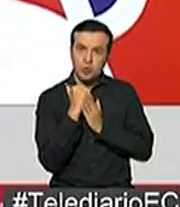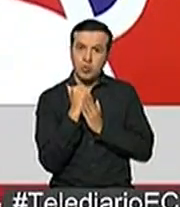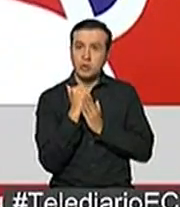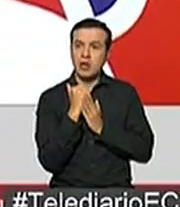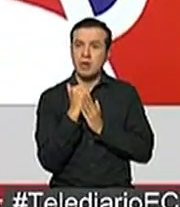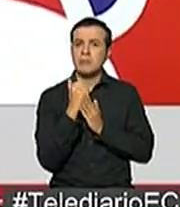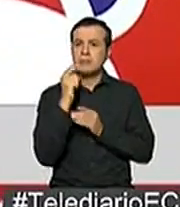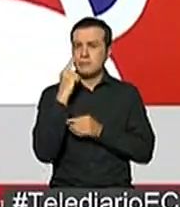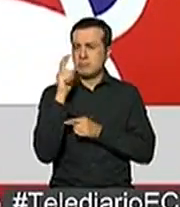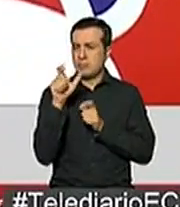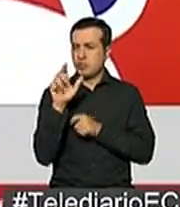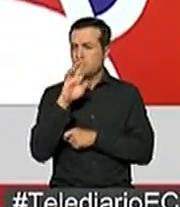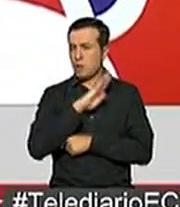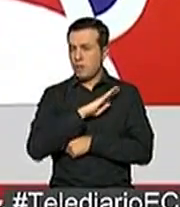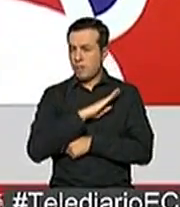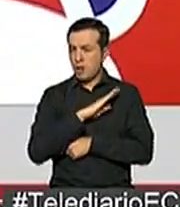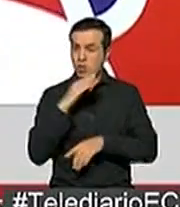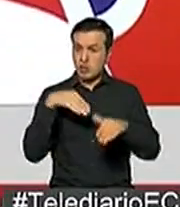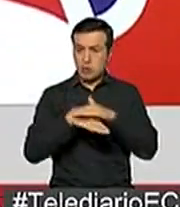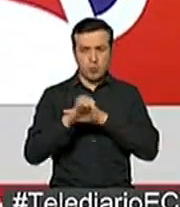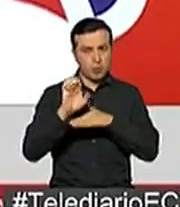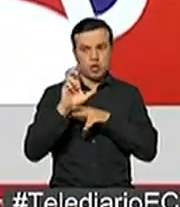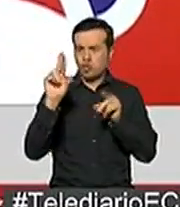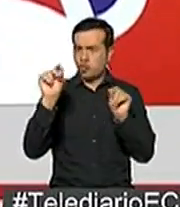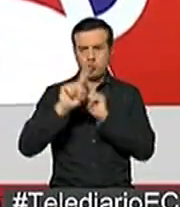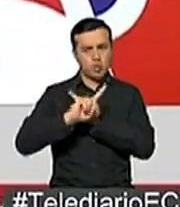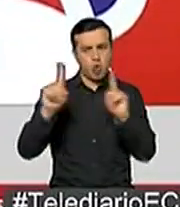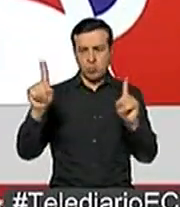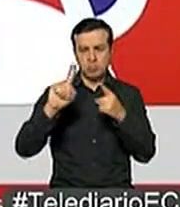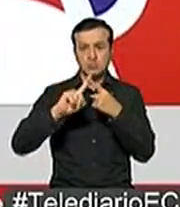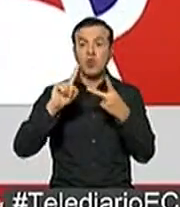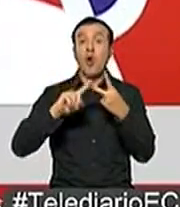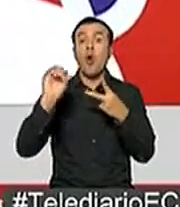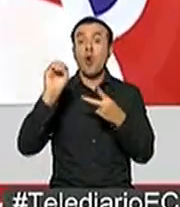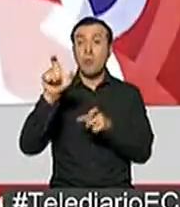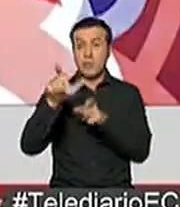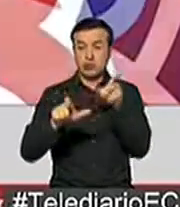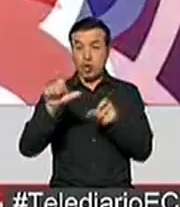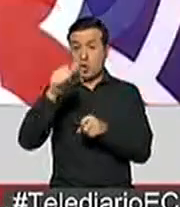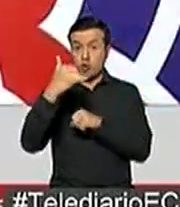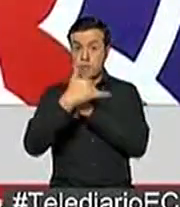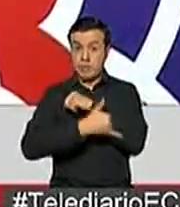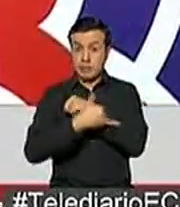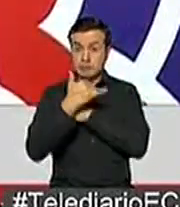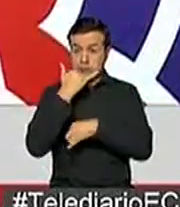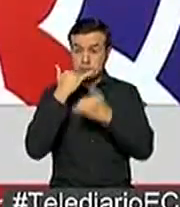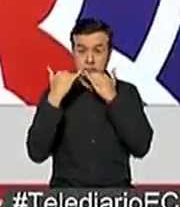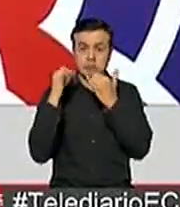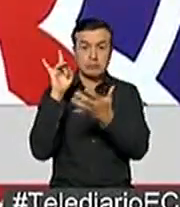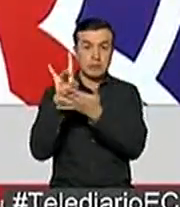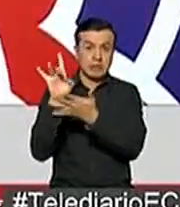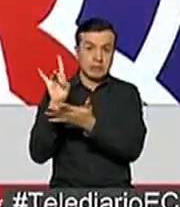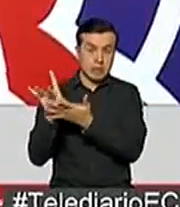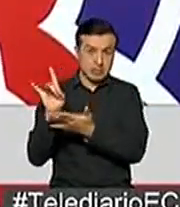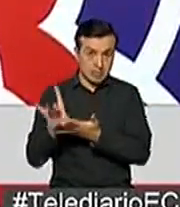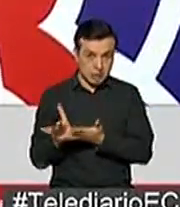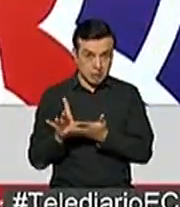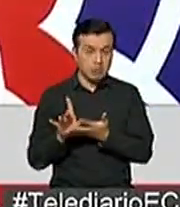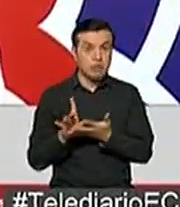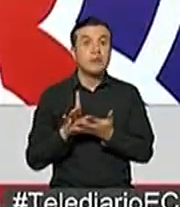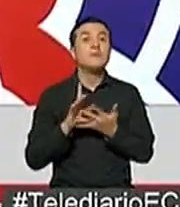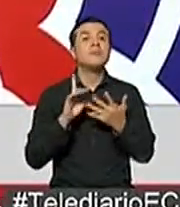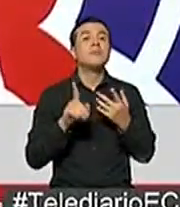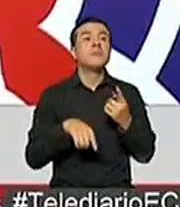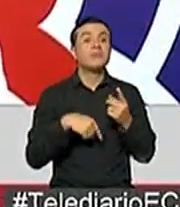expeditas para poder impedir la entrada de algunas personas o de portar la inteligencia del gobierno un sistema pero también